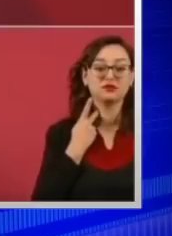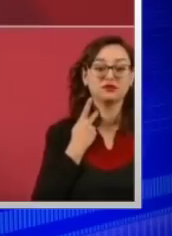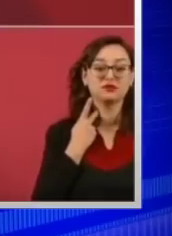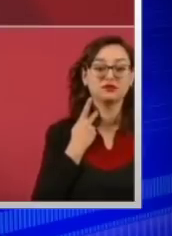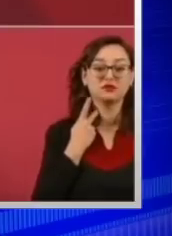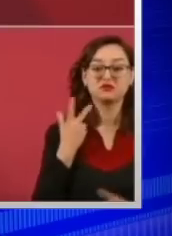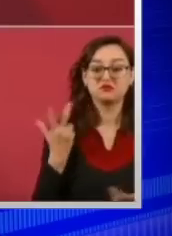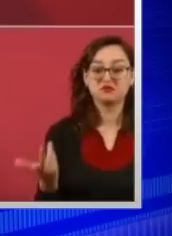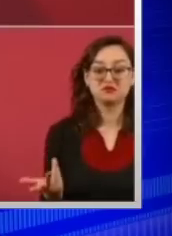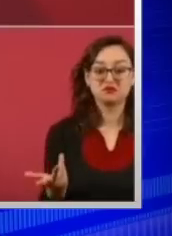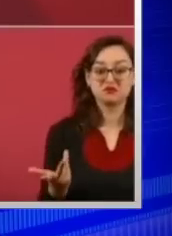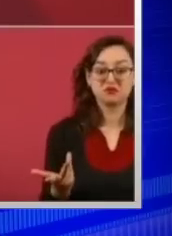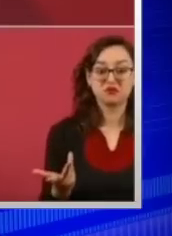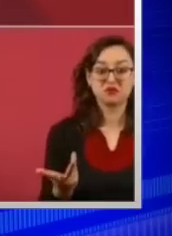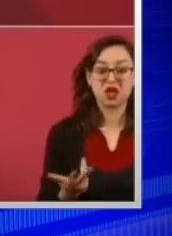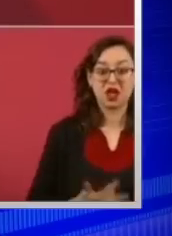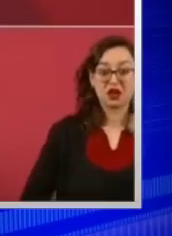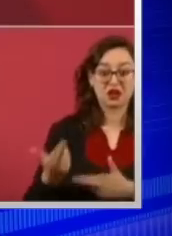y reversible